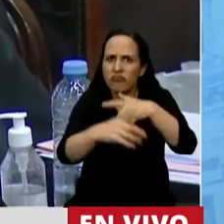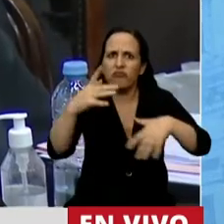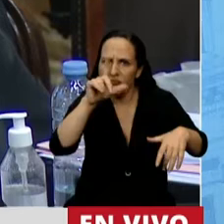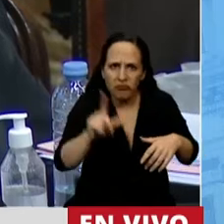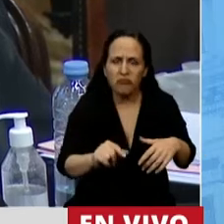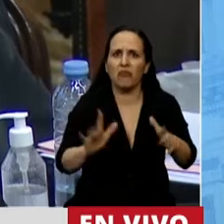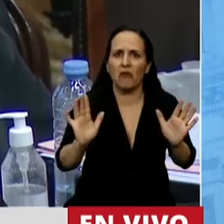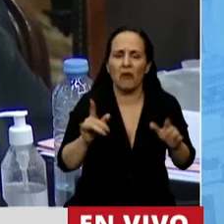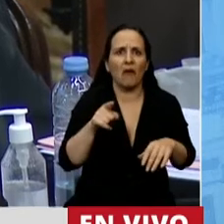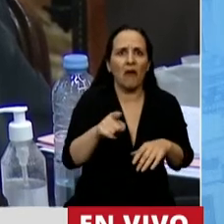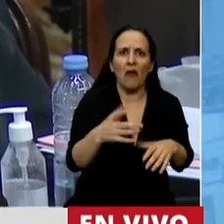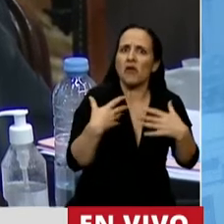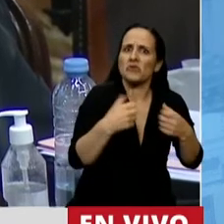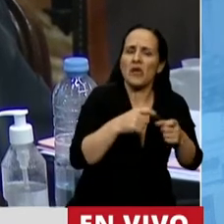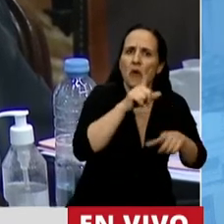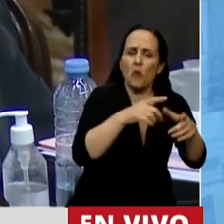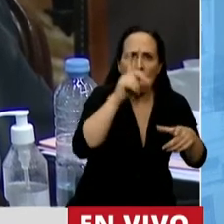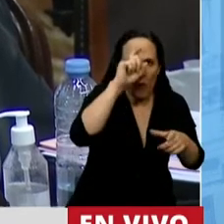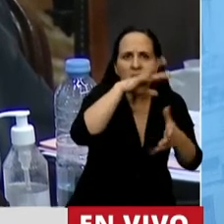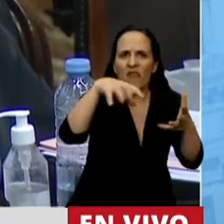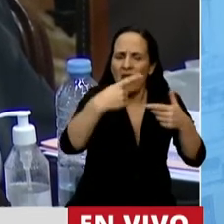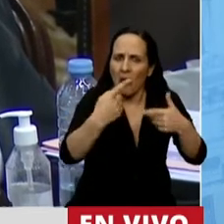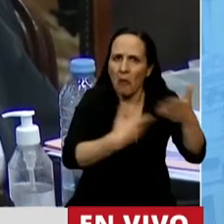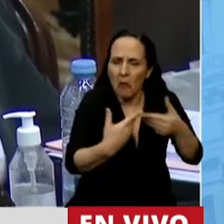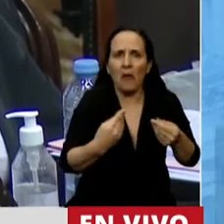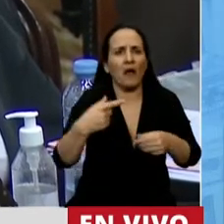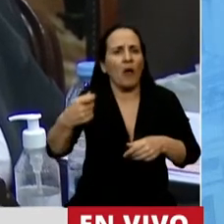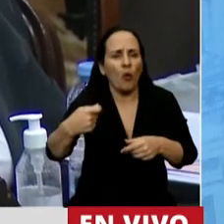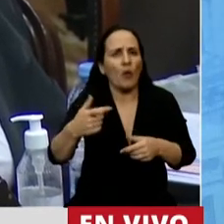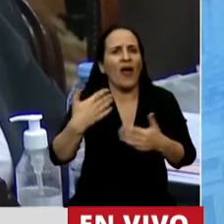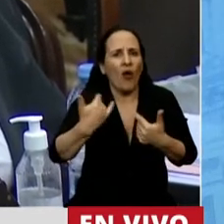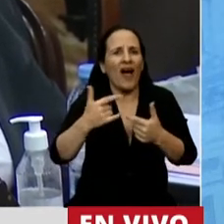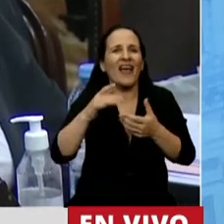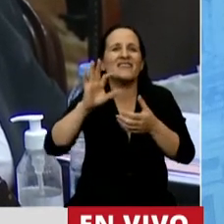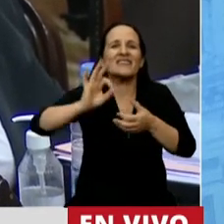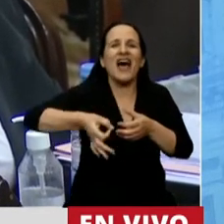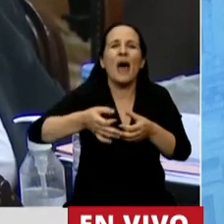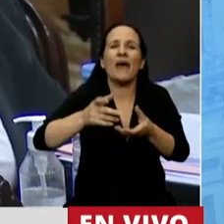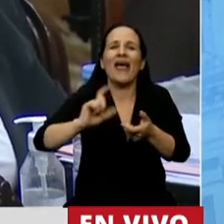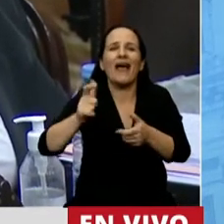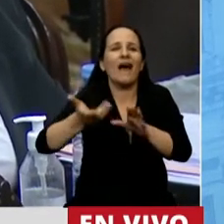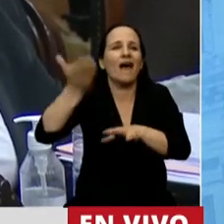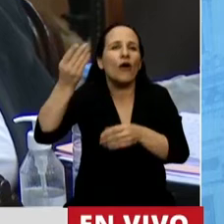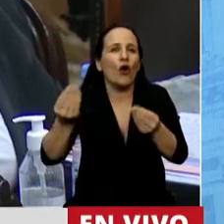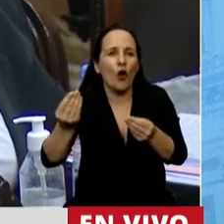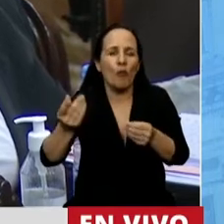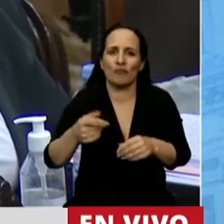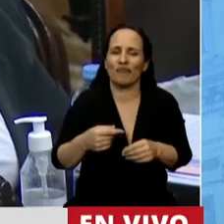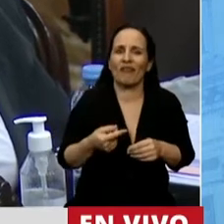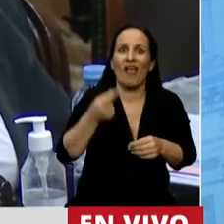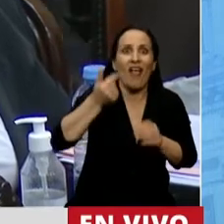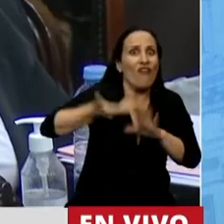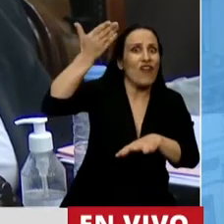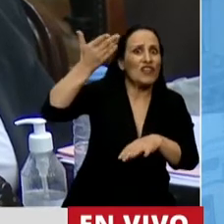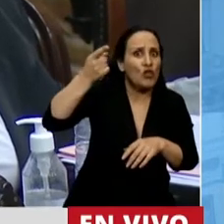que el sistema de salud tenga un respiro, que los jubilados tengan una fórmula para saber cómo se van a determinar sus aumentos, que baje la inflación. En fin, son